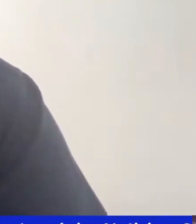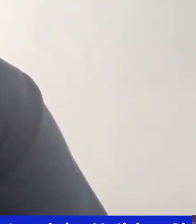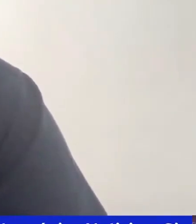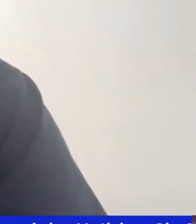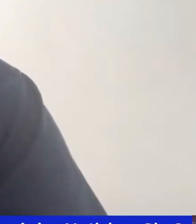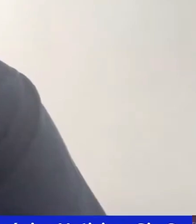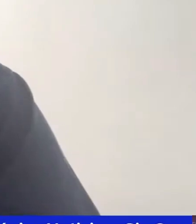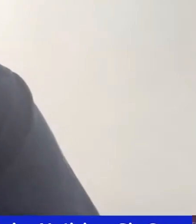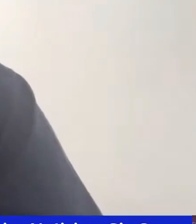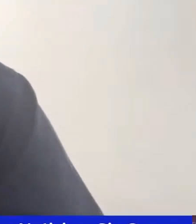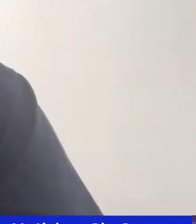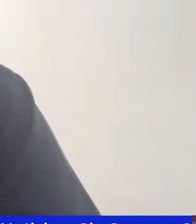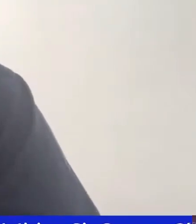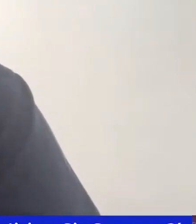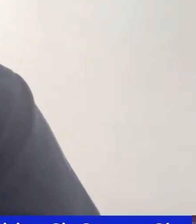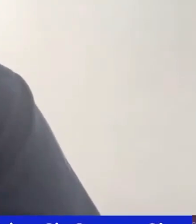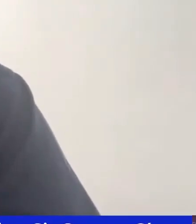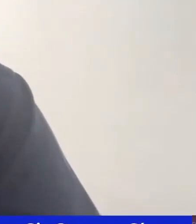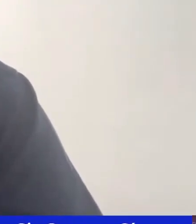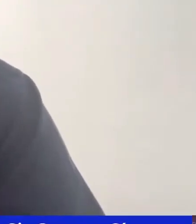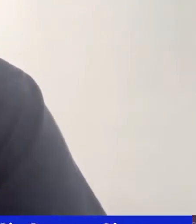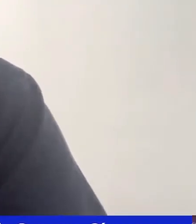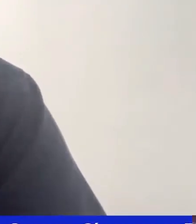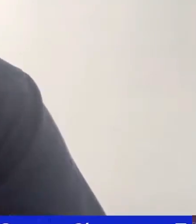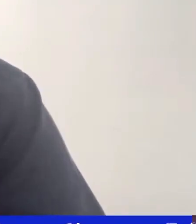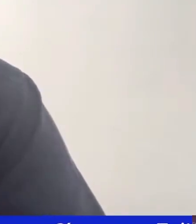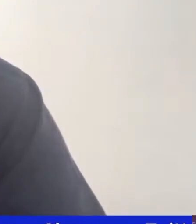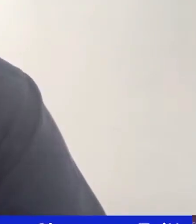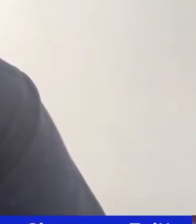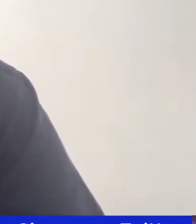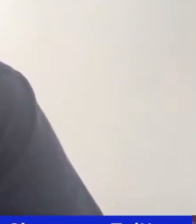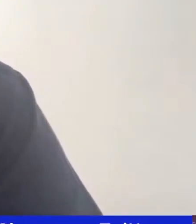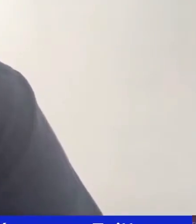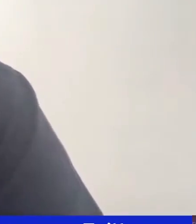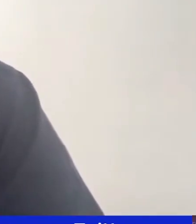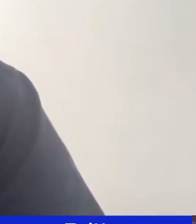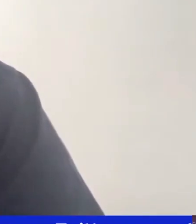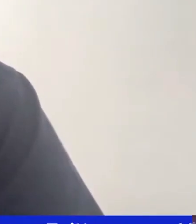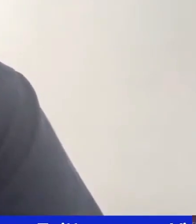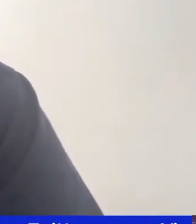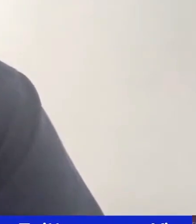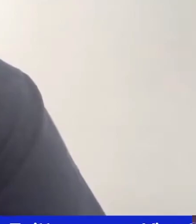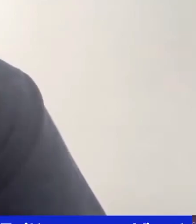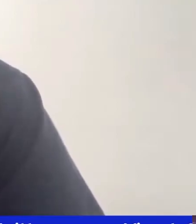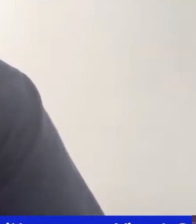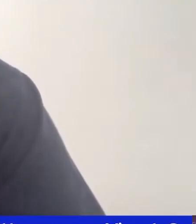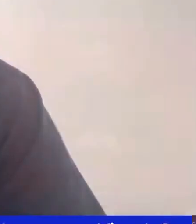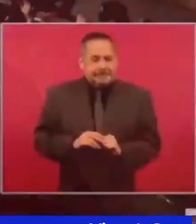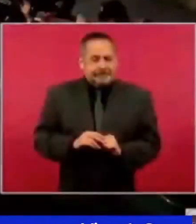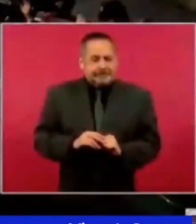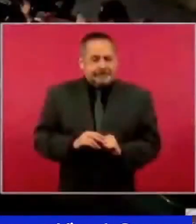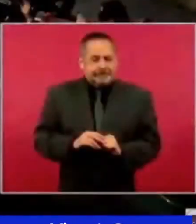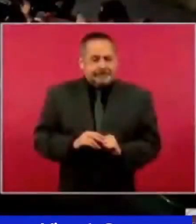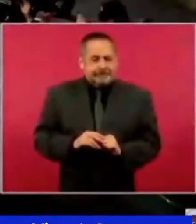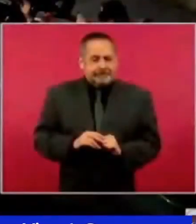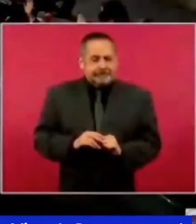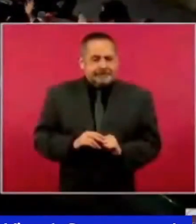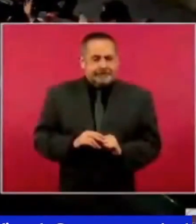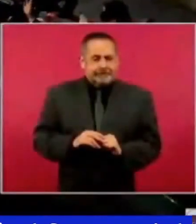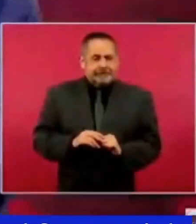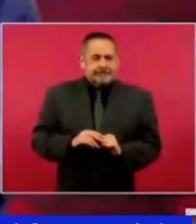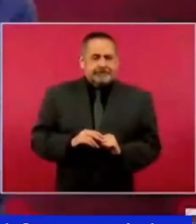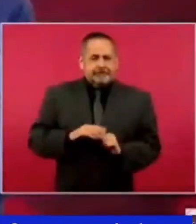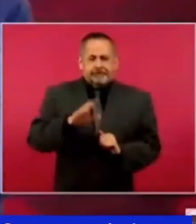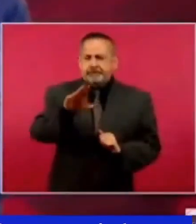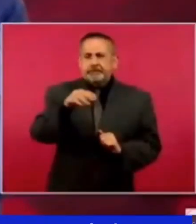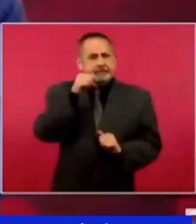el control del Poder Judicial de Estados Unidos? Esto fue lo que dijo Andrés Manuel López Obrador en la mañanera.